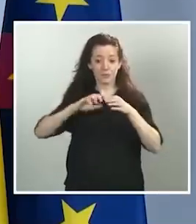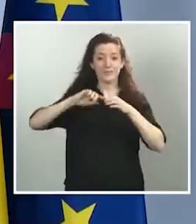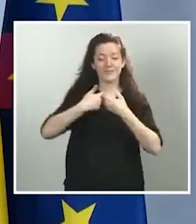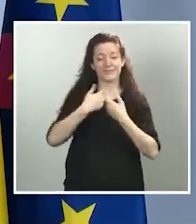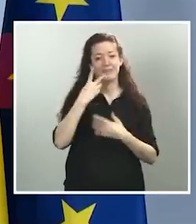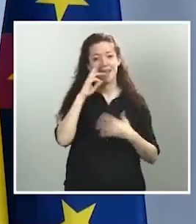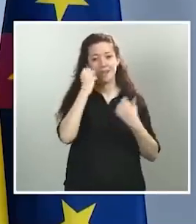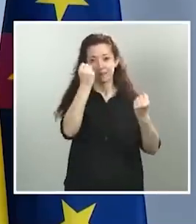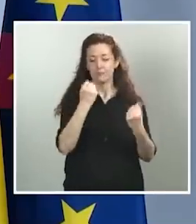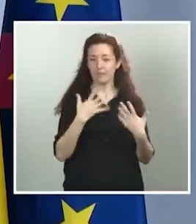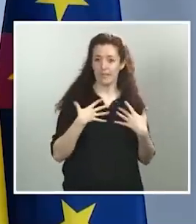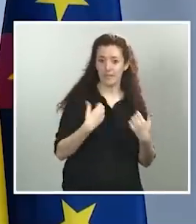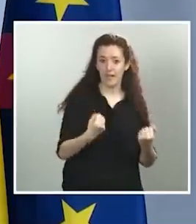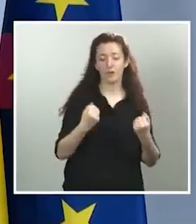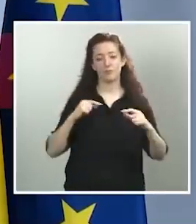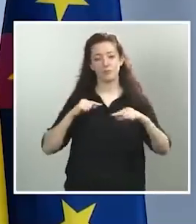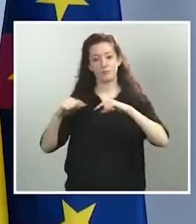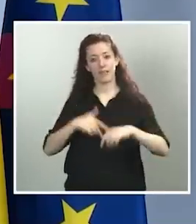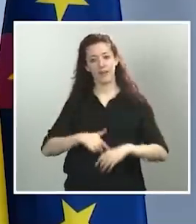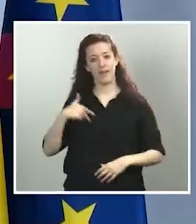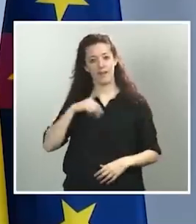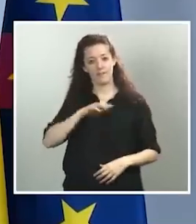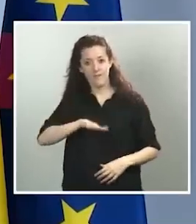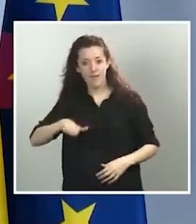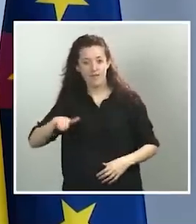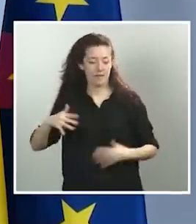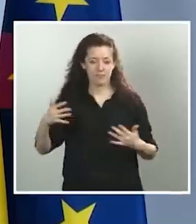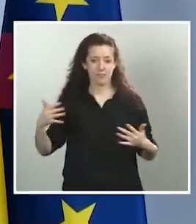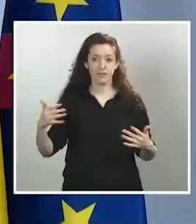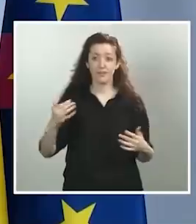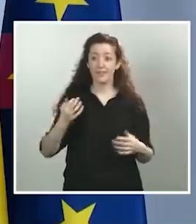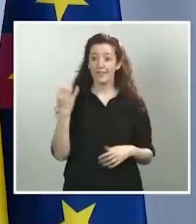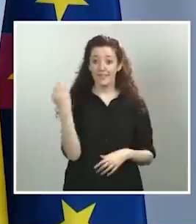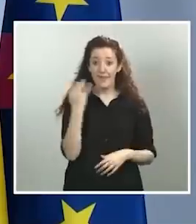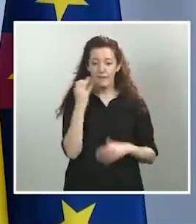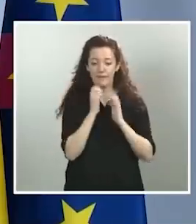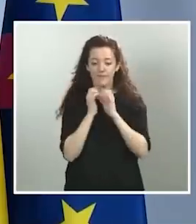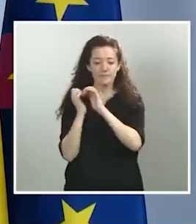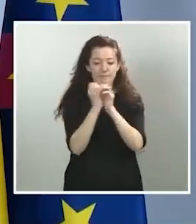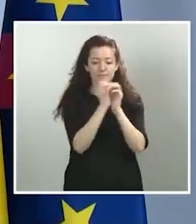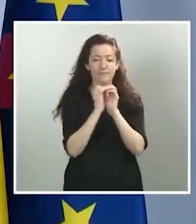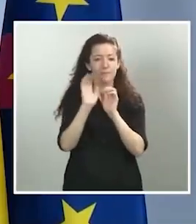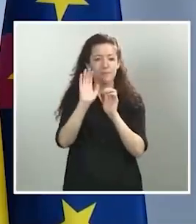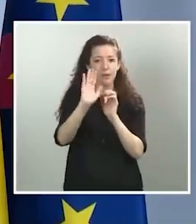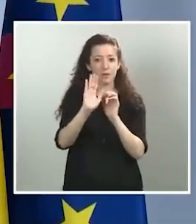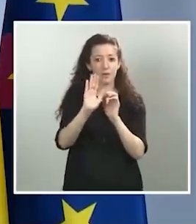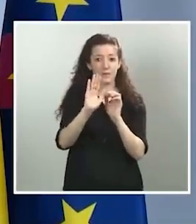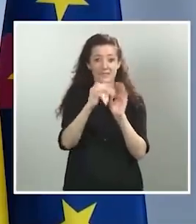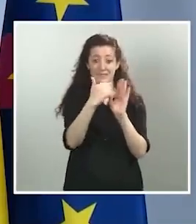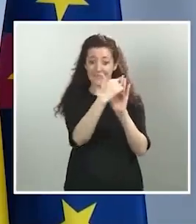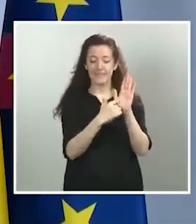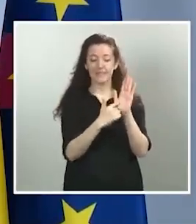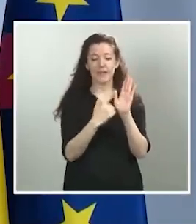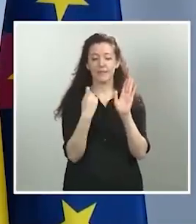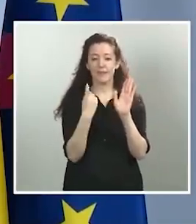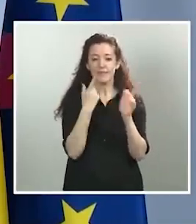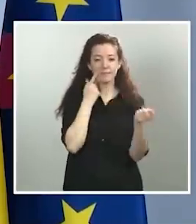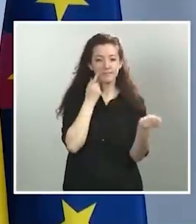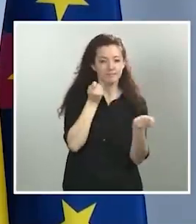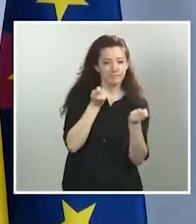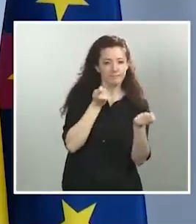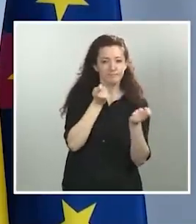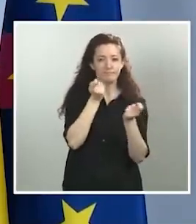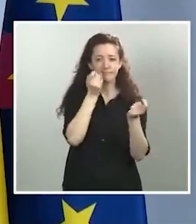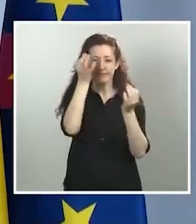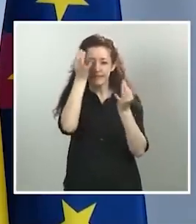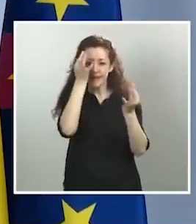semana también hay una reunión, el martes concretamente, hay una reunión del gobierno.